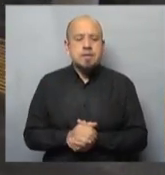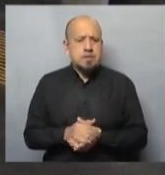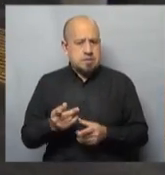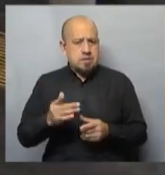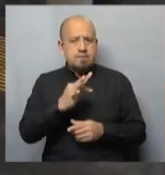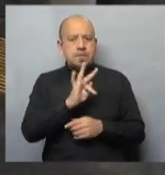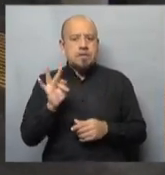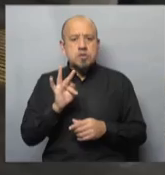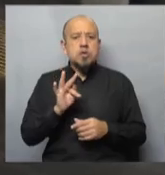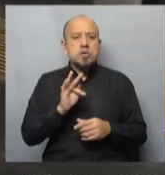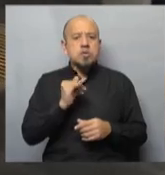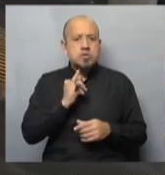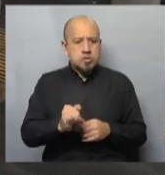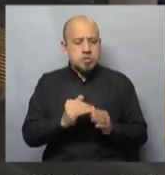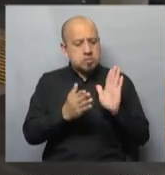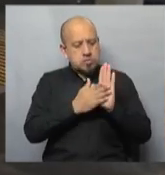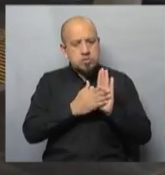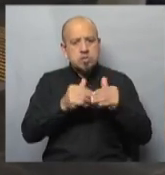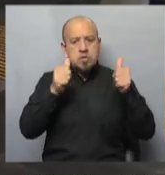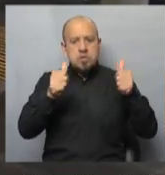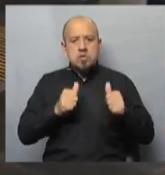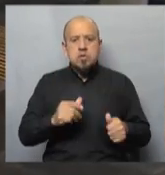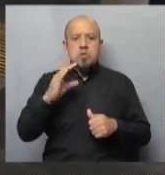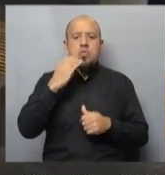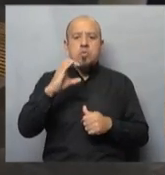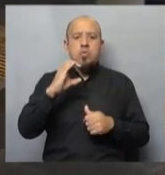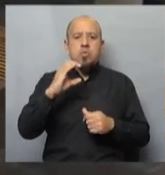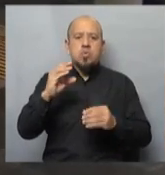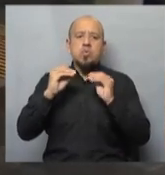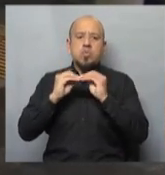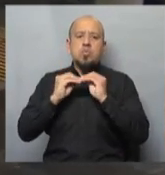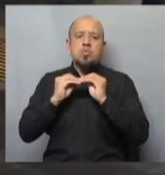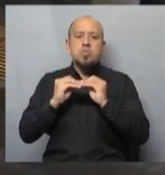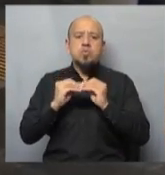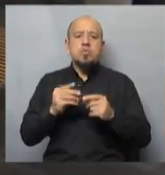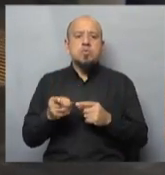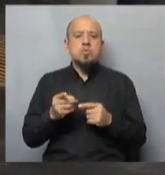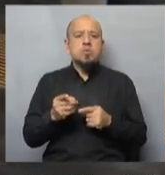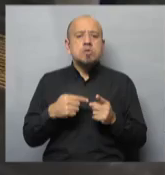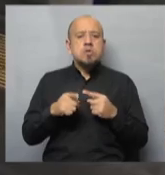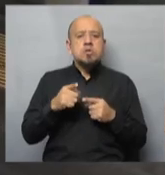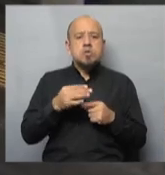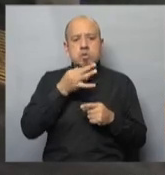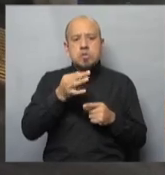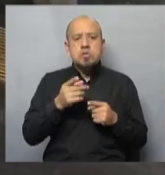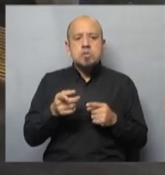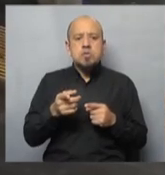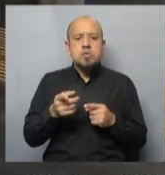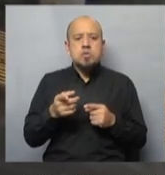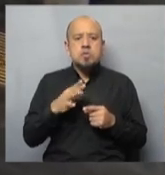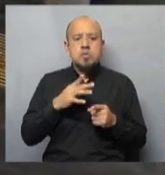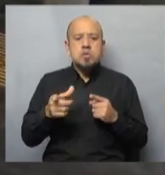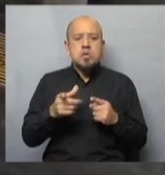un comunicado respondiendo a los clubes que habían hecho la consulta, respondiendo a la prueba también. Ellos dicen que se ciñeron